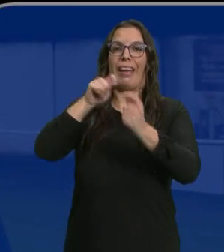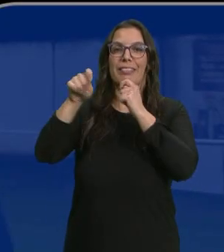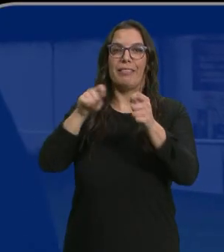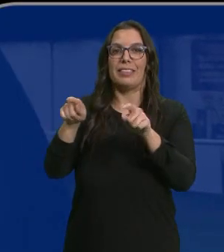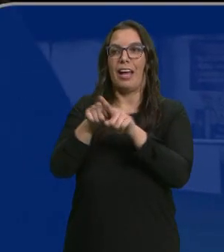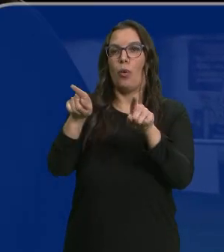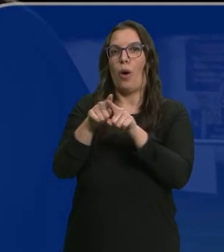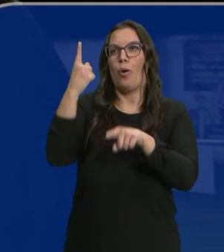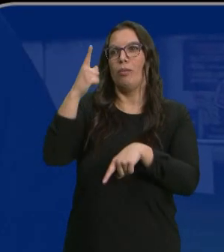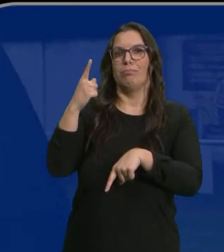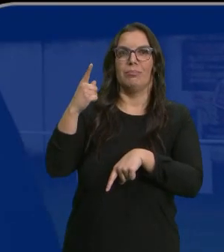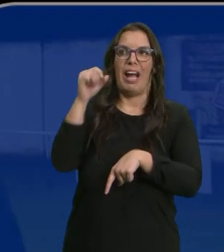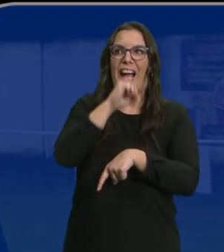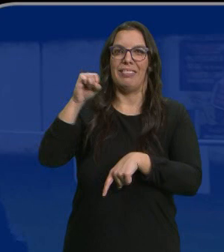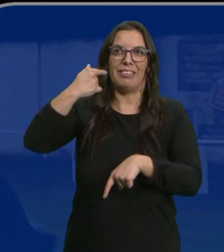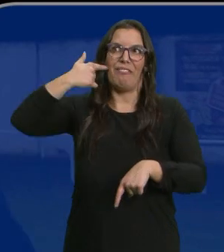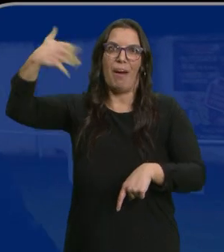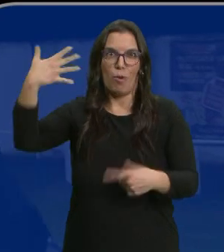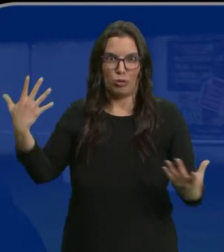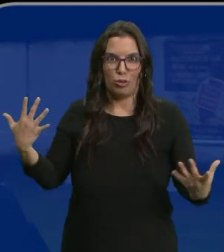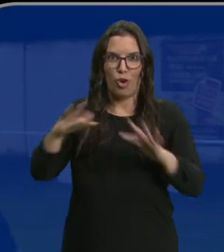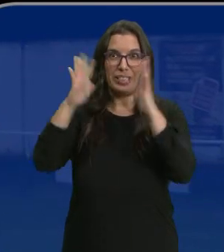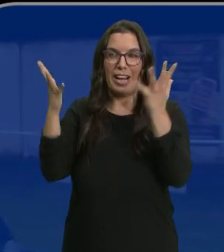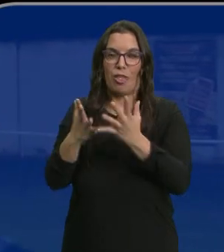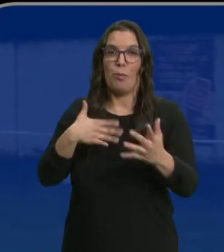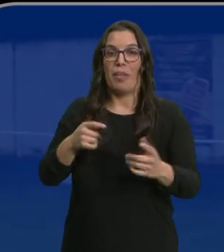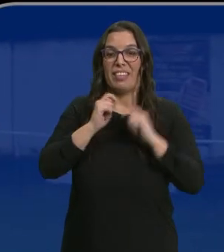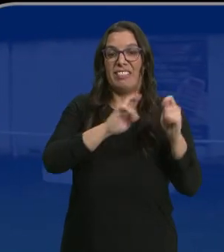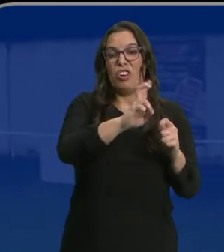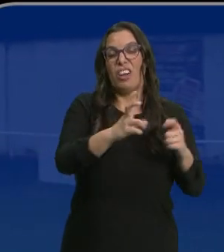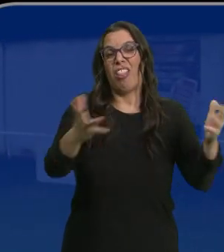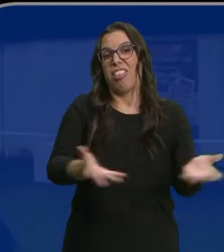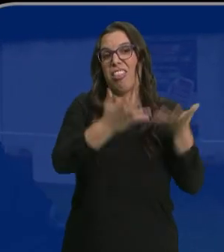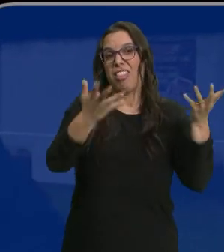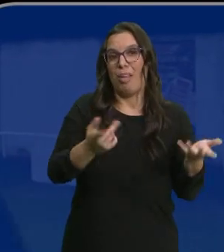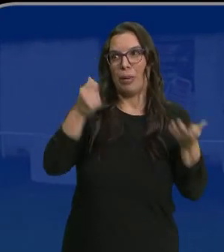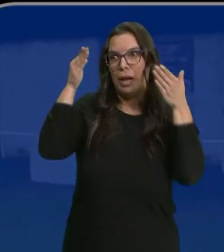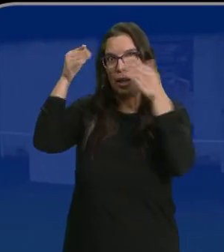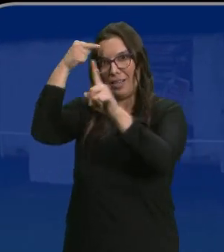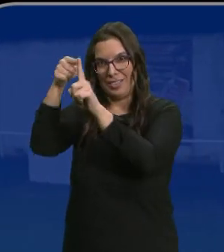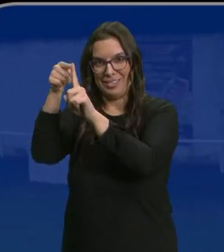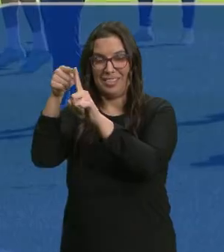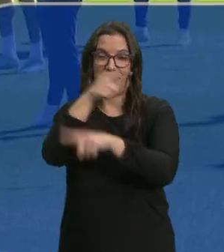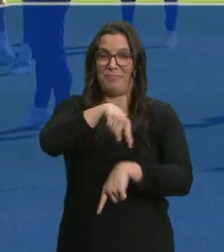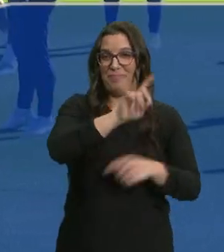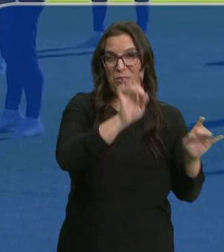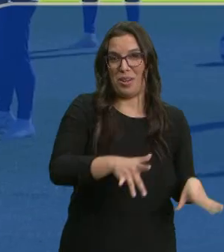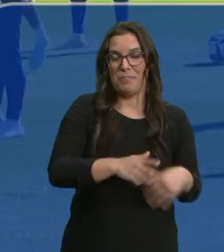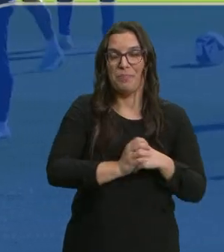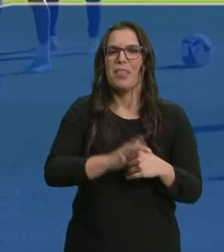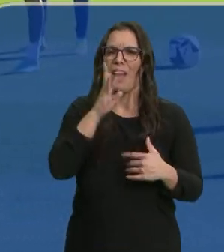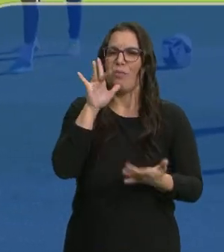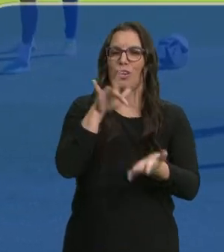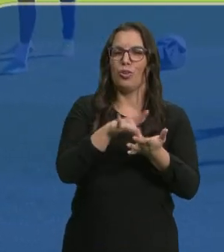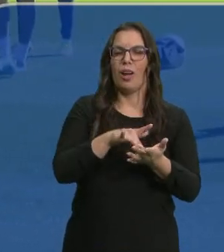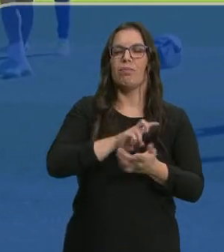a Bono Dudós, ¿no? Pues a lo mejor hay 2 entrevistas que tienes ahí y estás focalizando en la otra. Pero ahora sí